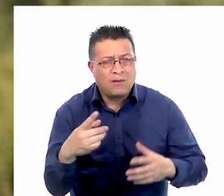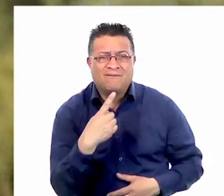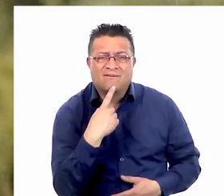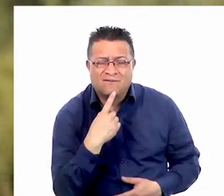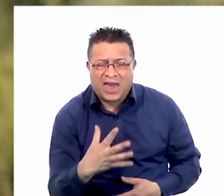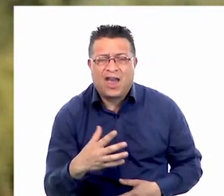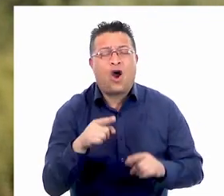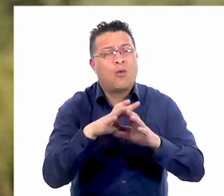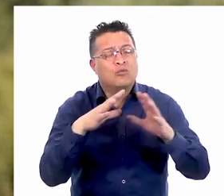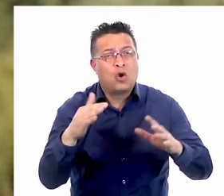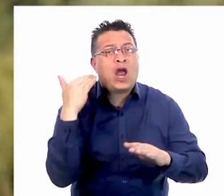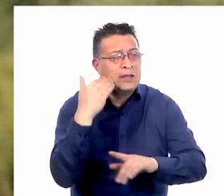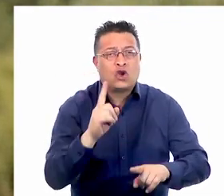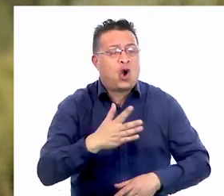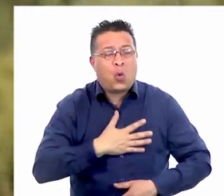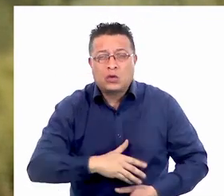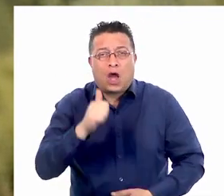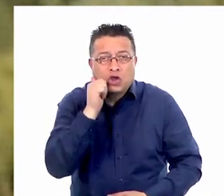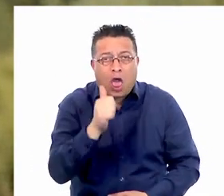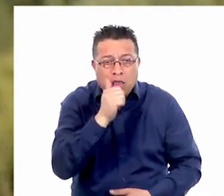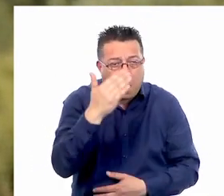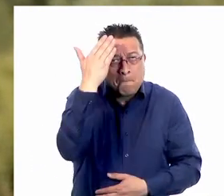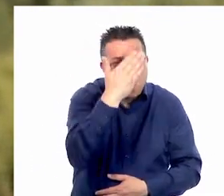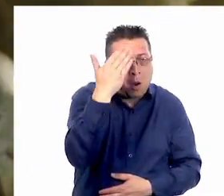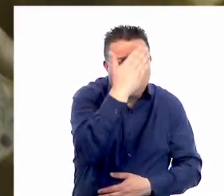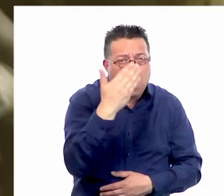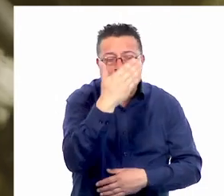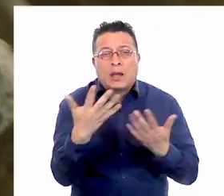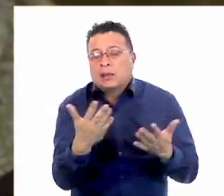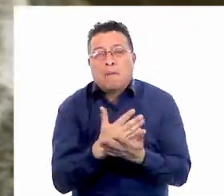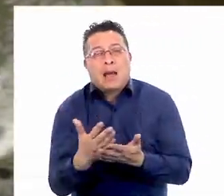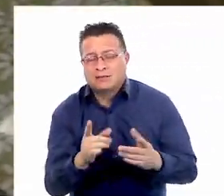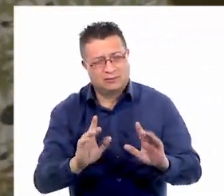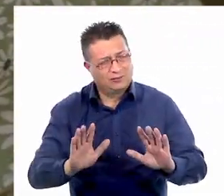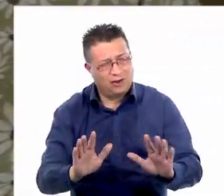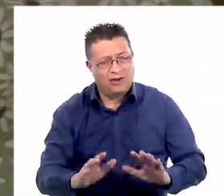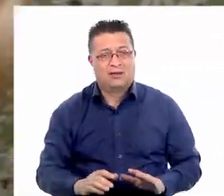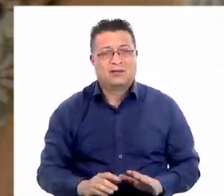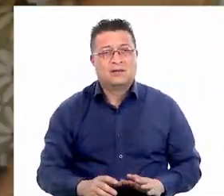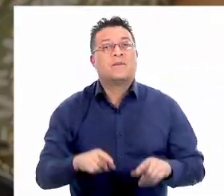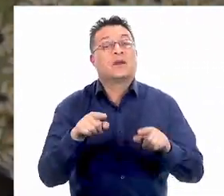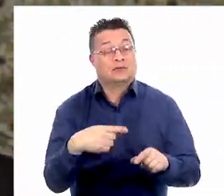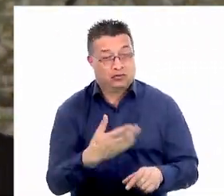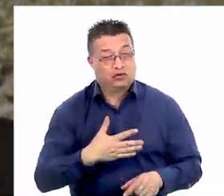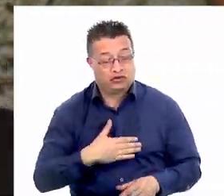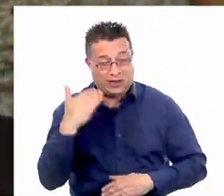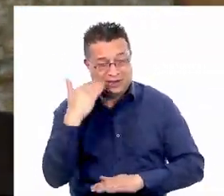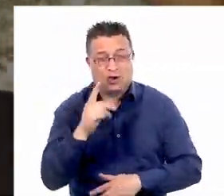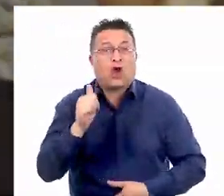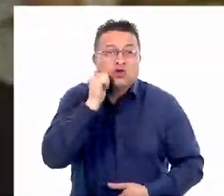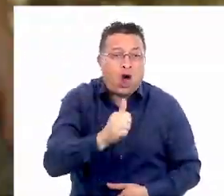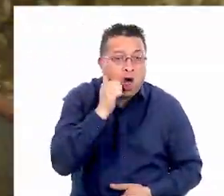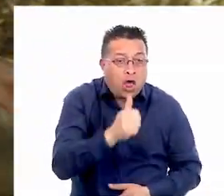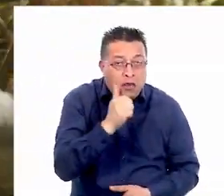feo porque a ningún niño le gusta estar así todos los días preocupados porque algo te pueda pasar. A nosotros los